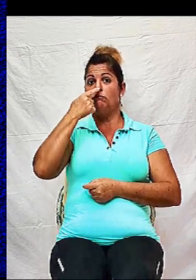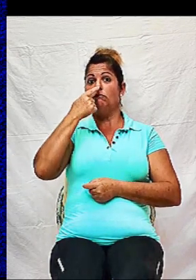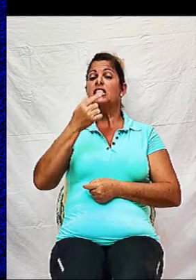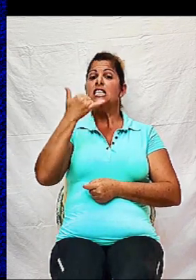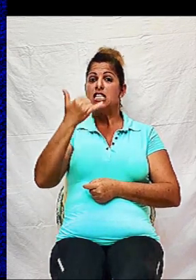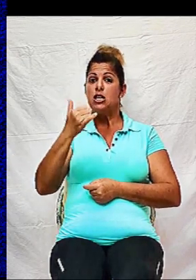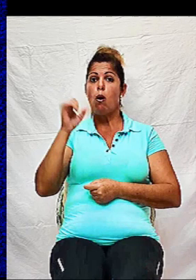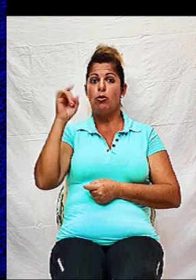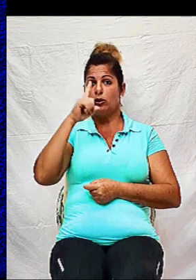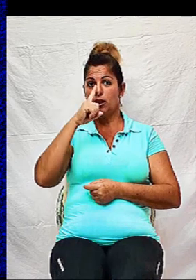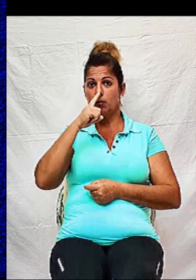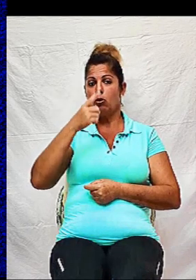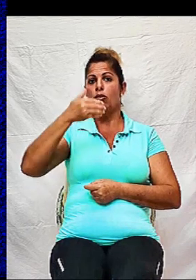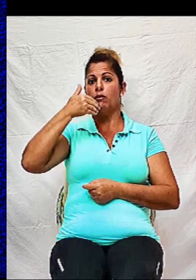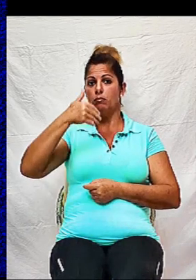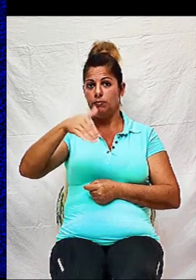exhalar.